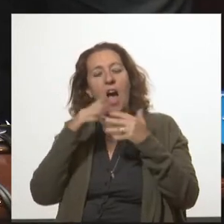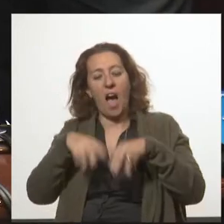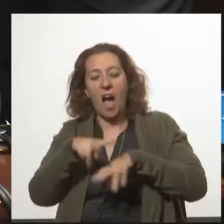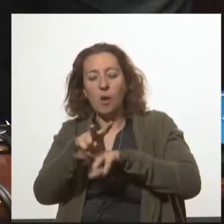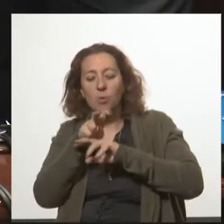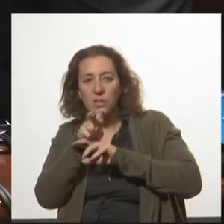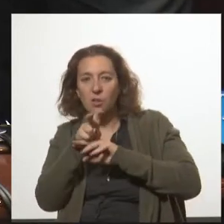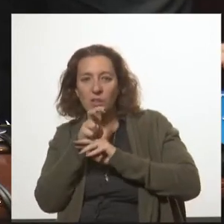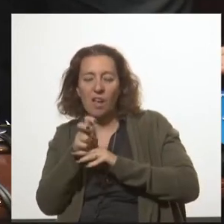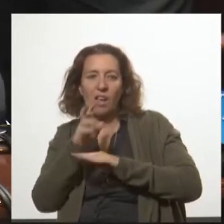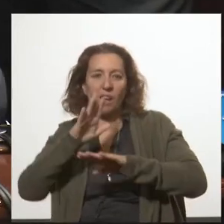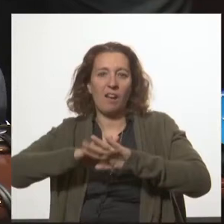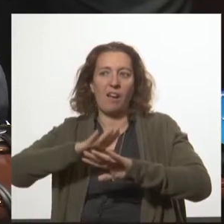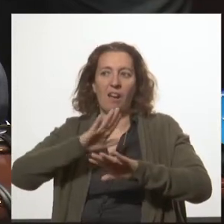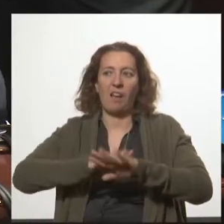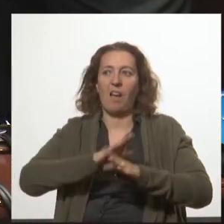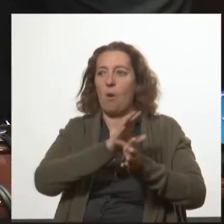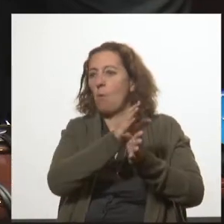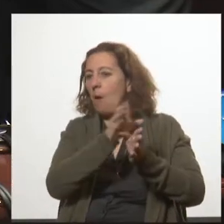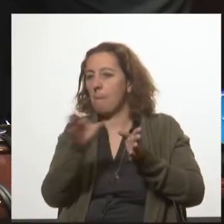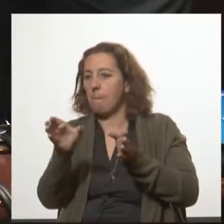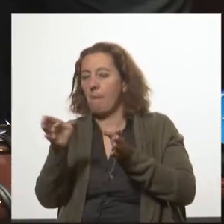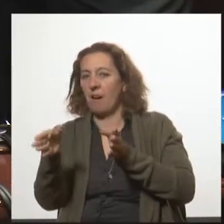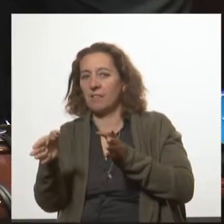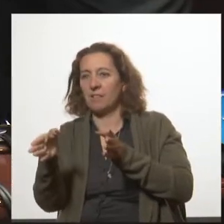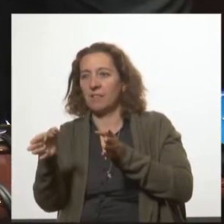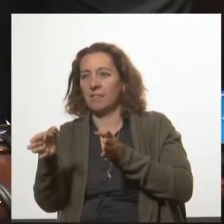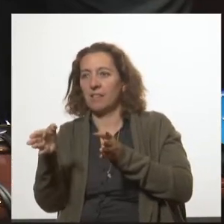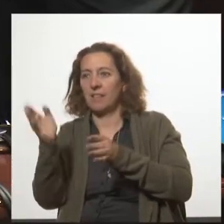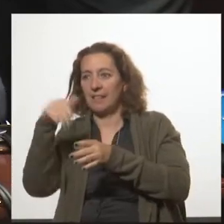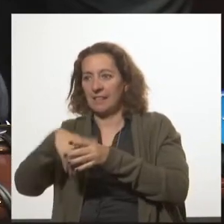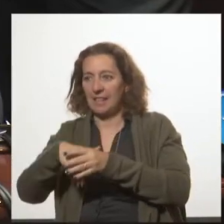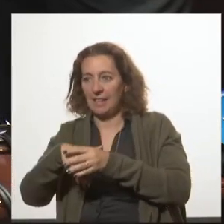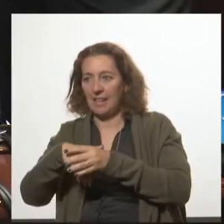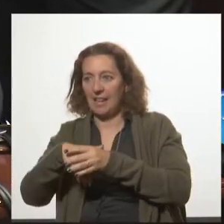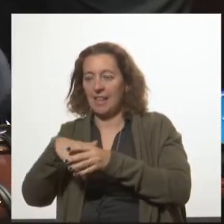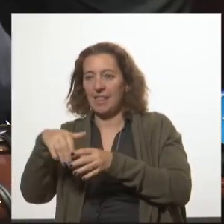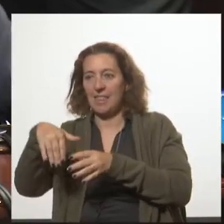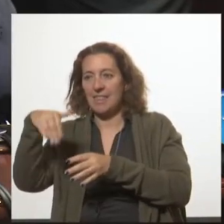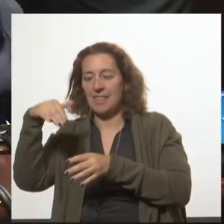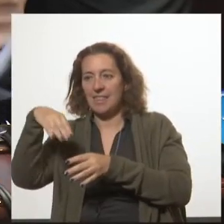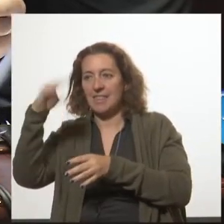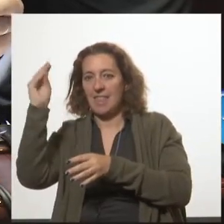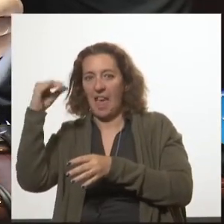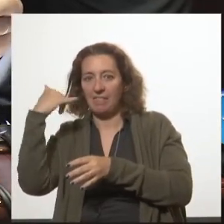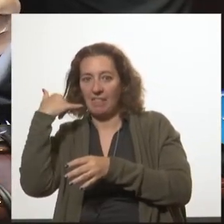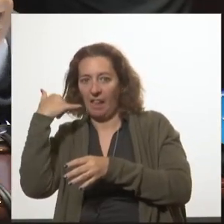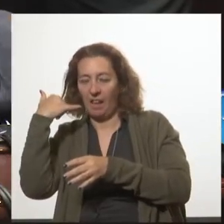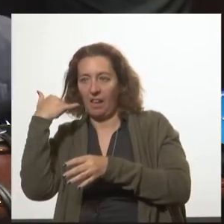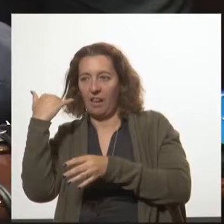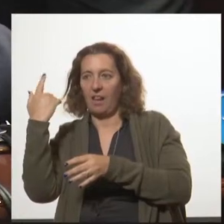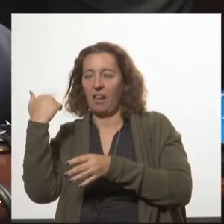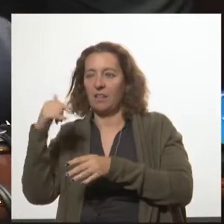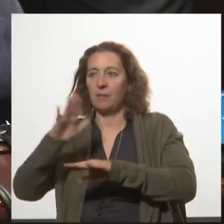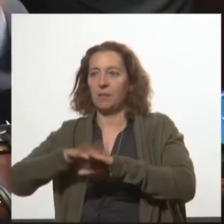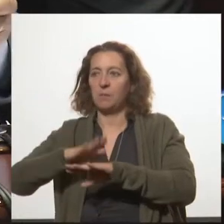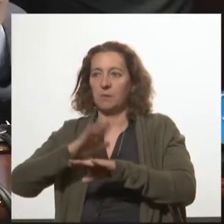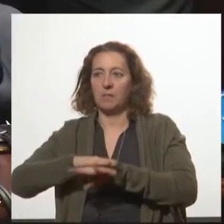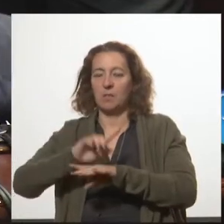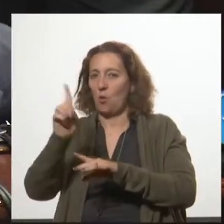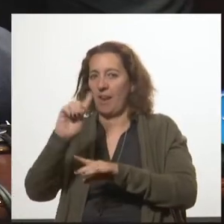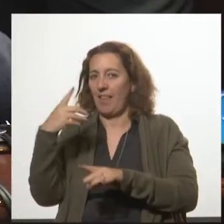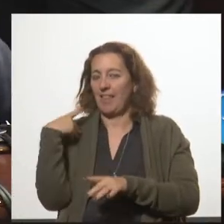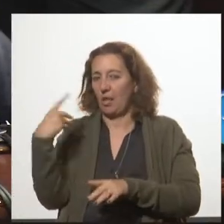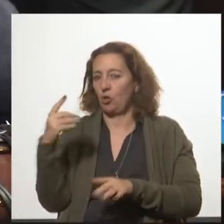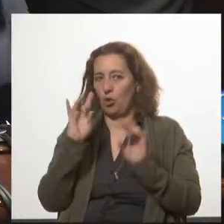una repartición interna de antel que estaba a cargo de alguien que no era su director